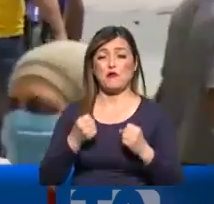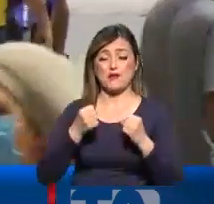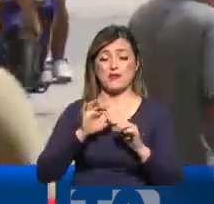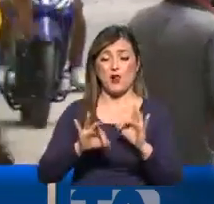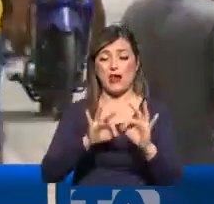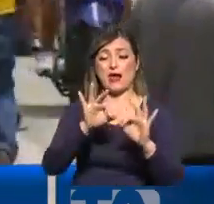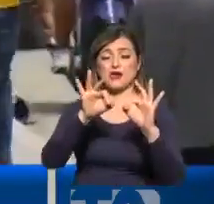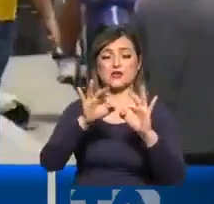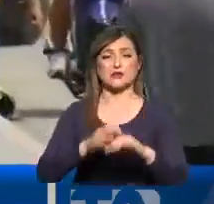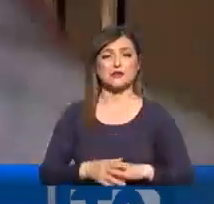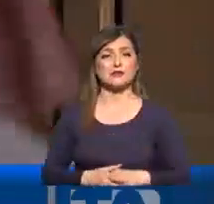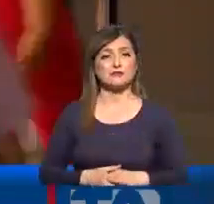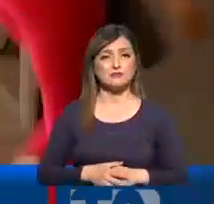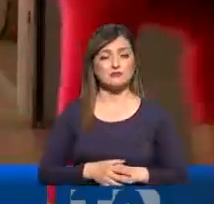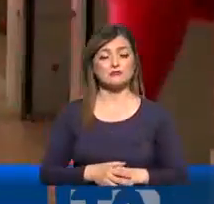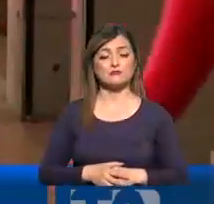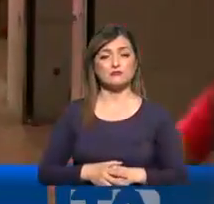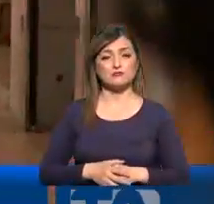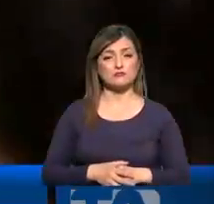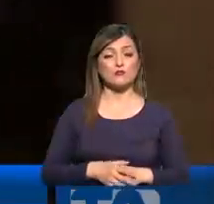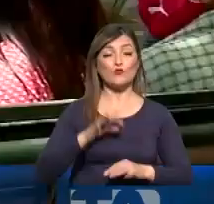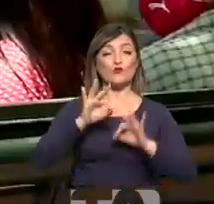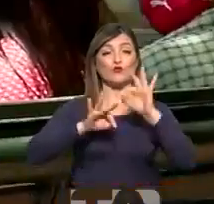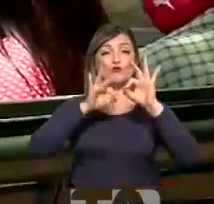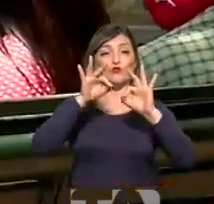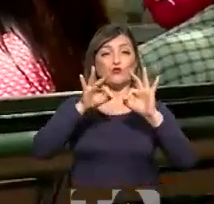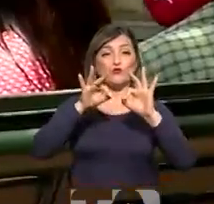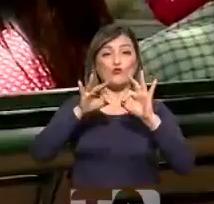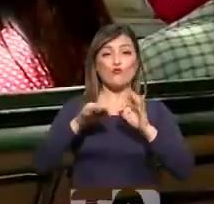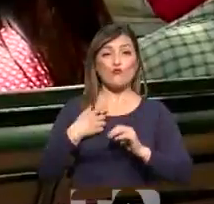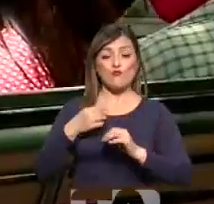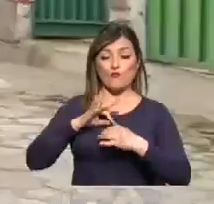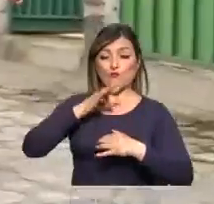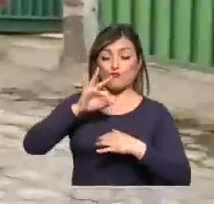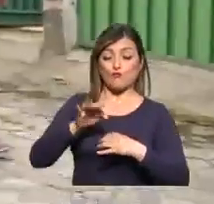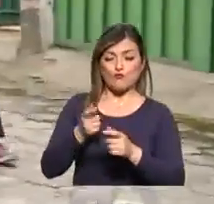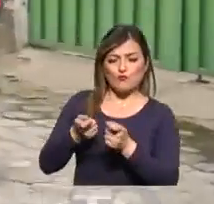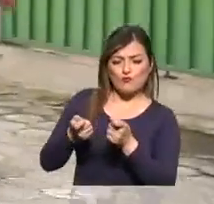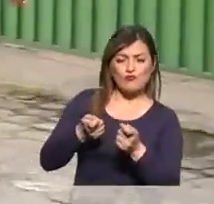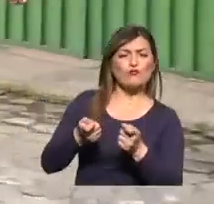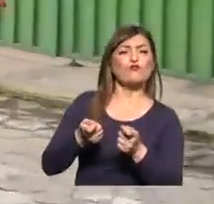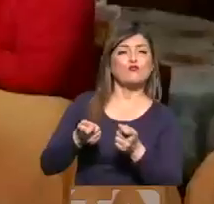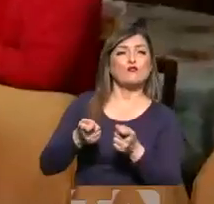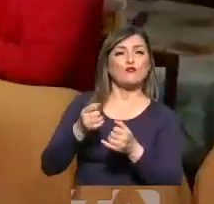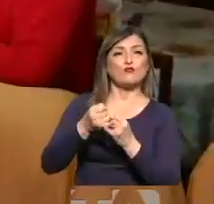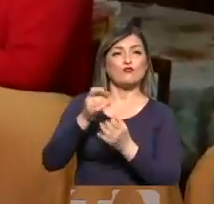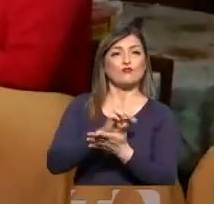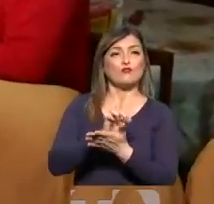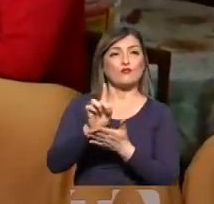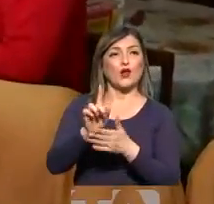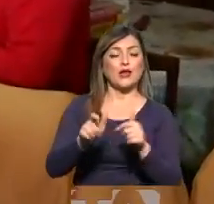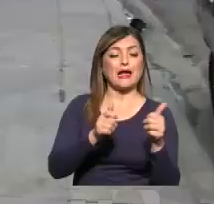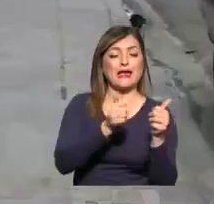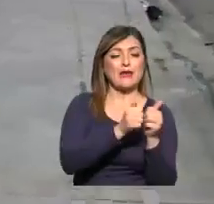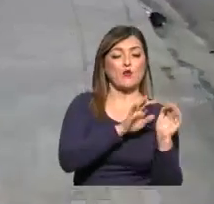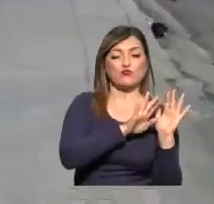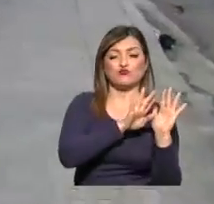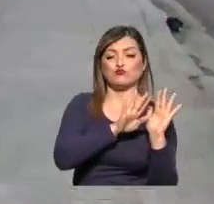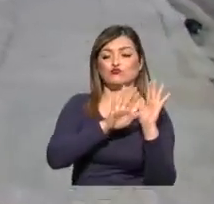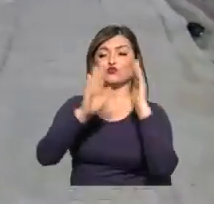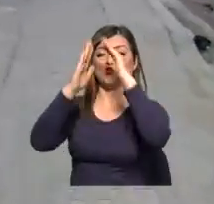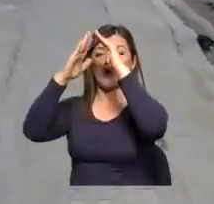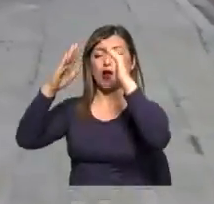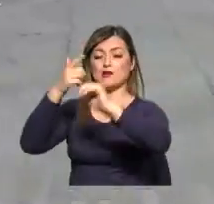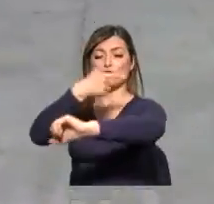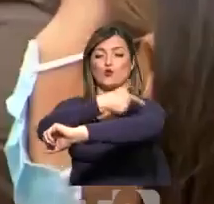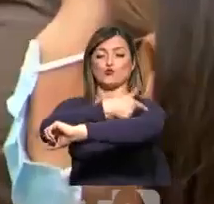contagiosa. Por lo que, para disminuir los contagios y cercar al virus, desde este fin de semana se activarán las mingas de vacunación. La ministra